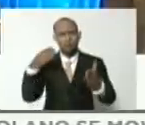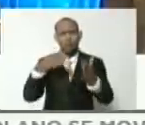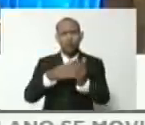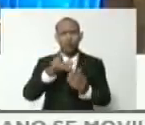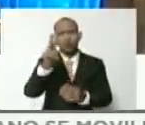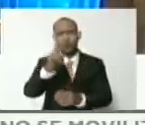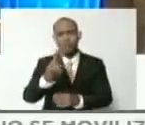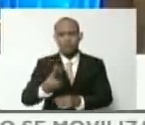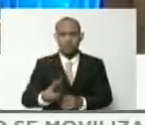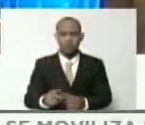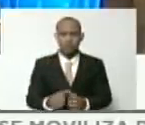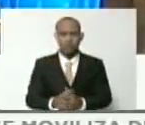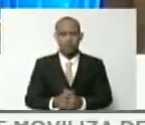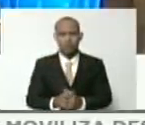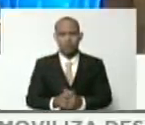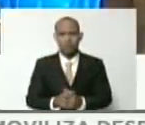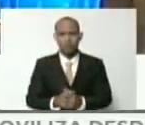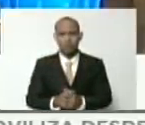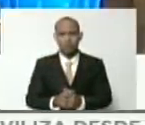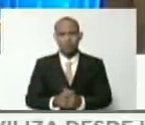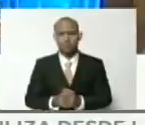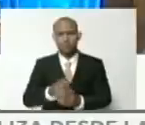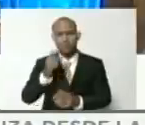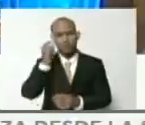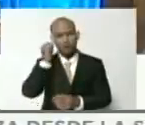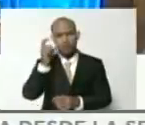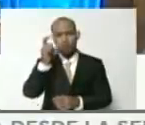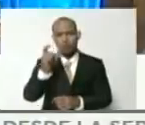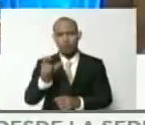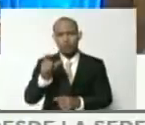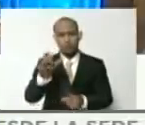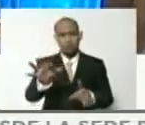Venezuela, la relatora especial en derechos humanos.